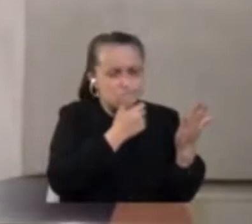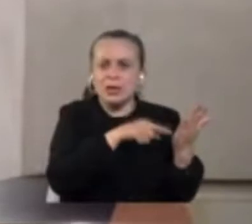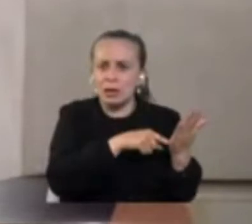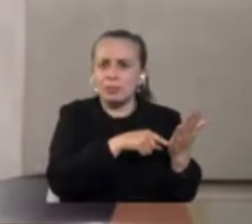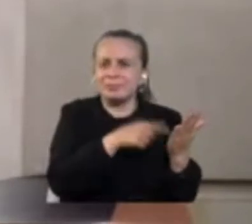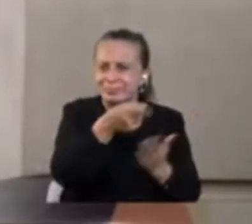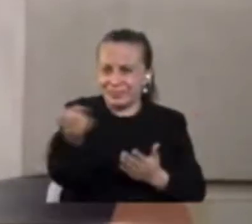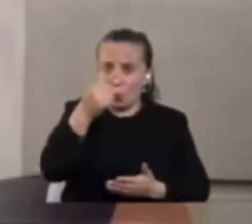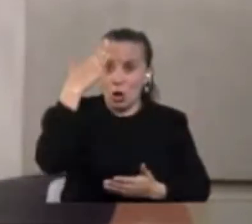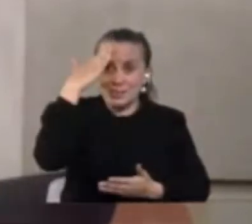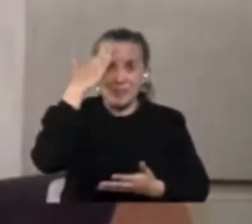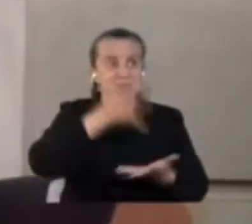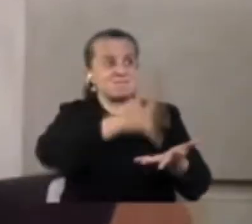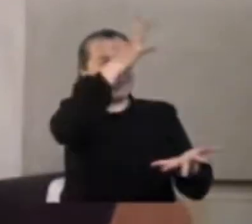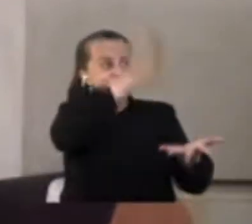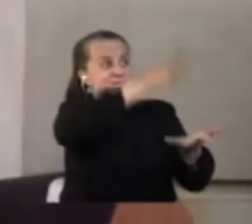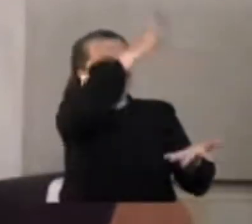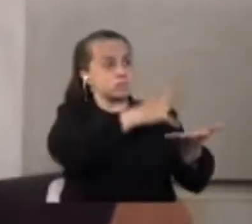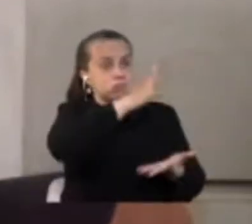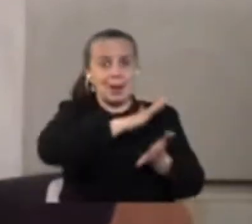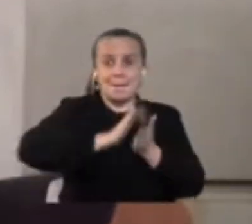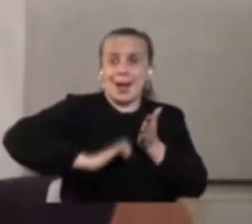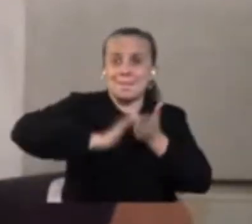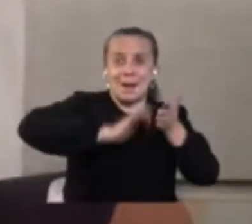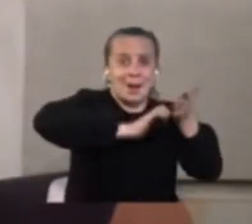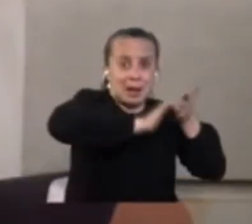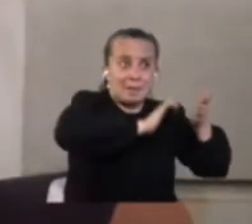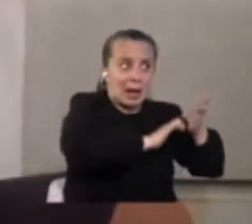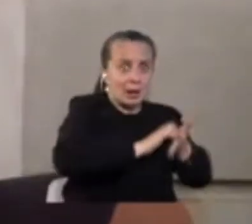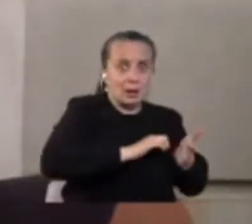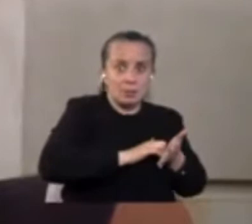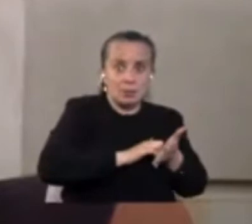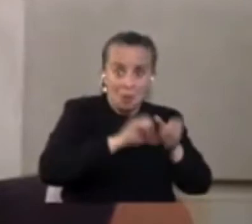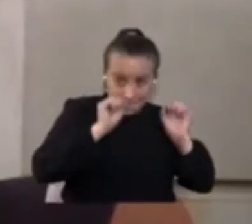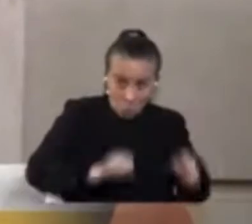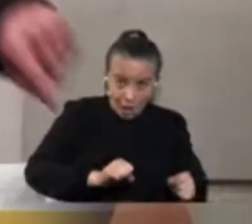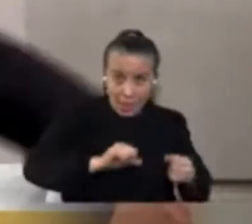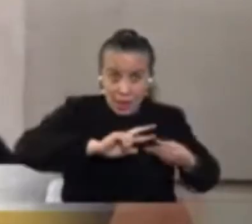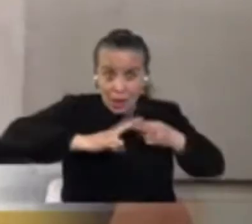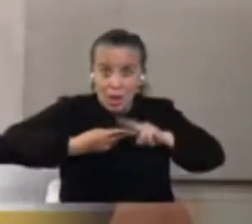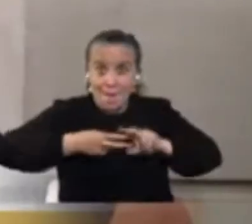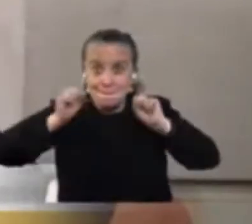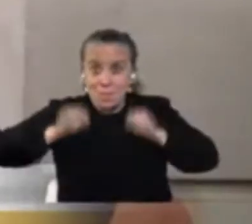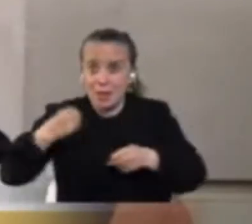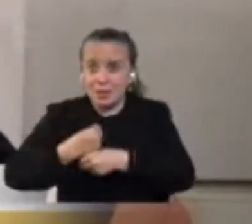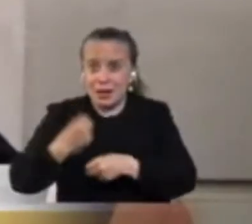los impuestos a los más poderosos se puede aumentar el empleo en ningún país del